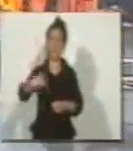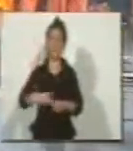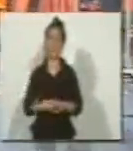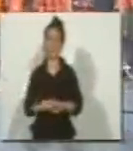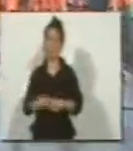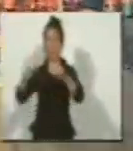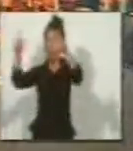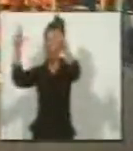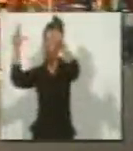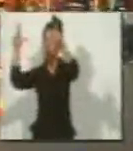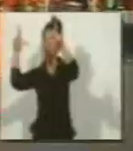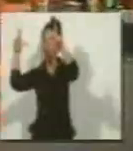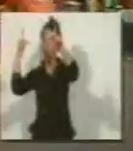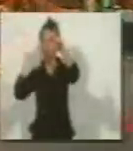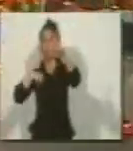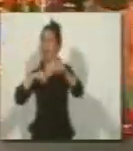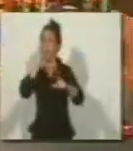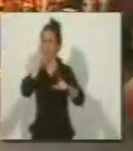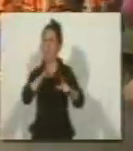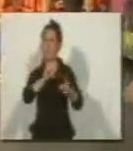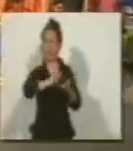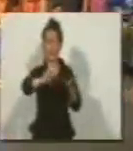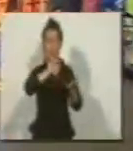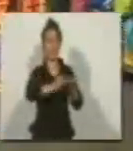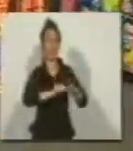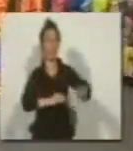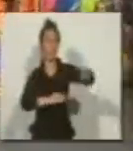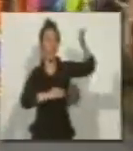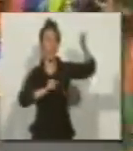Y esta foto para el despacho de Vítola,